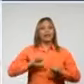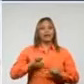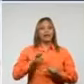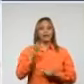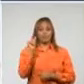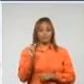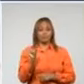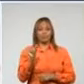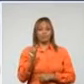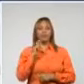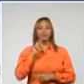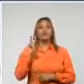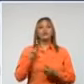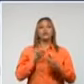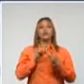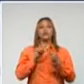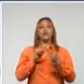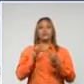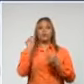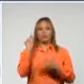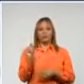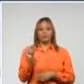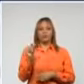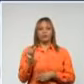pacientes, pues,